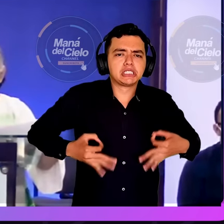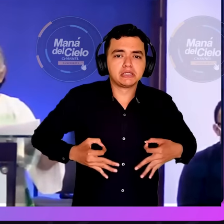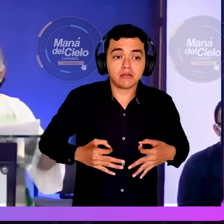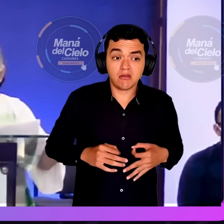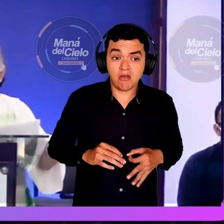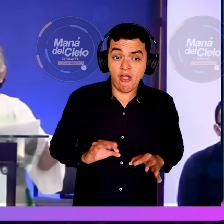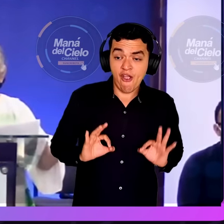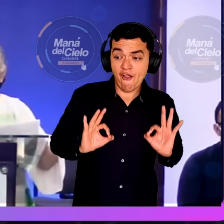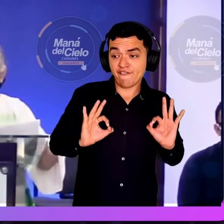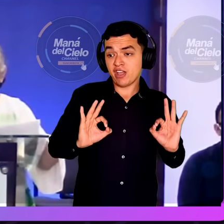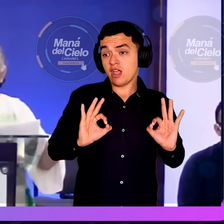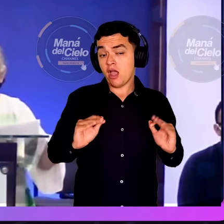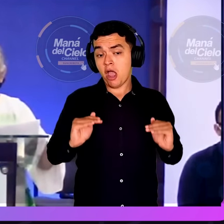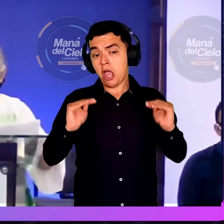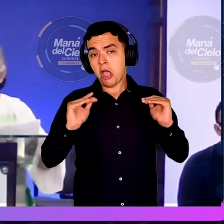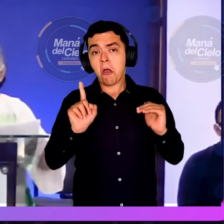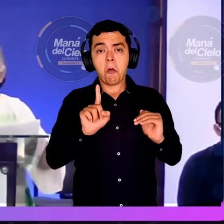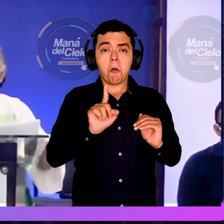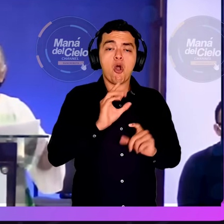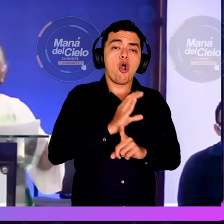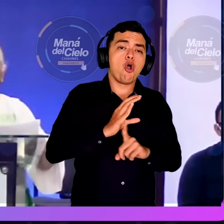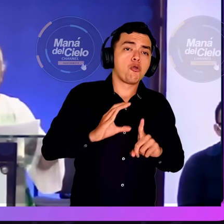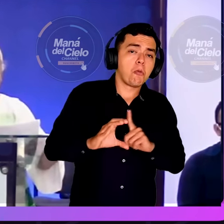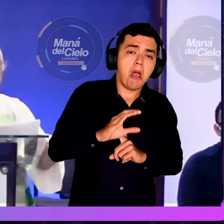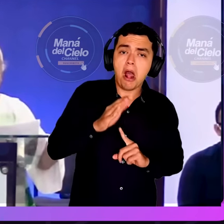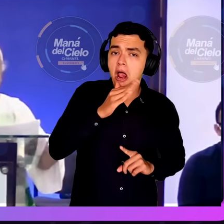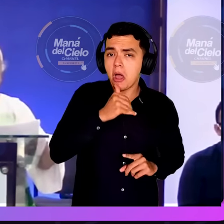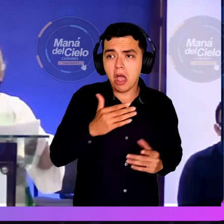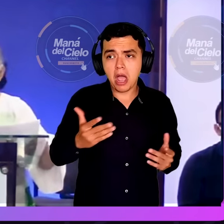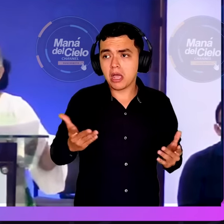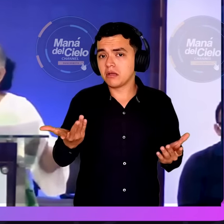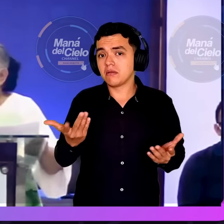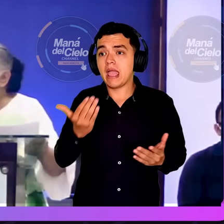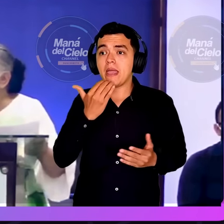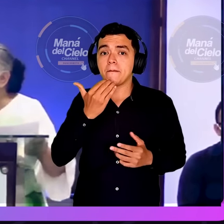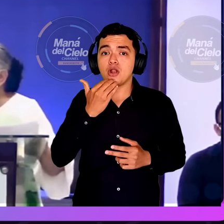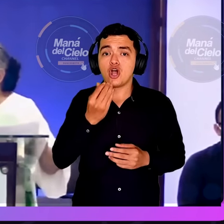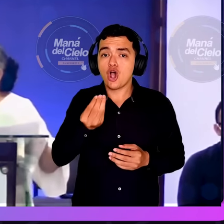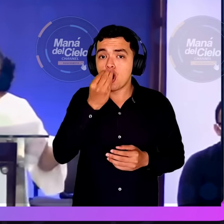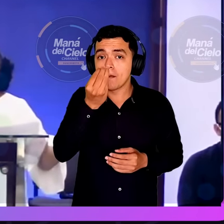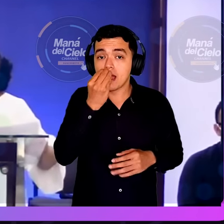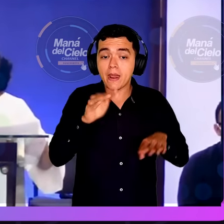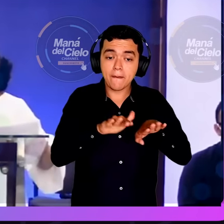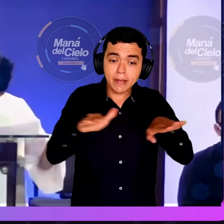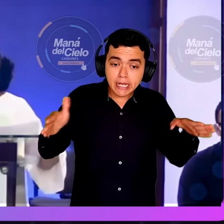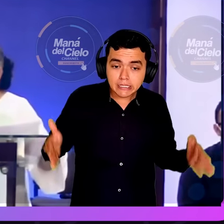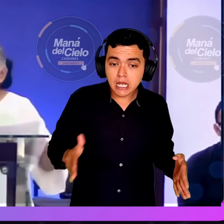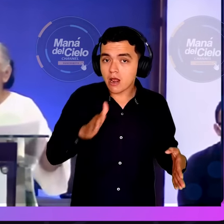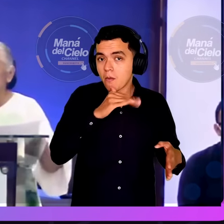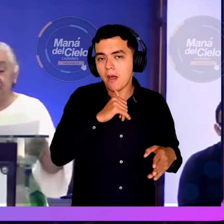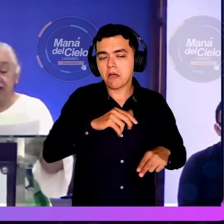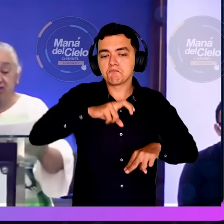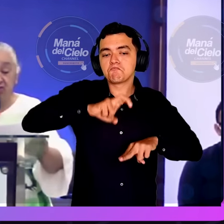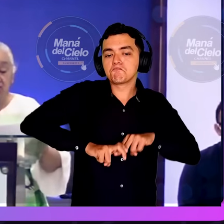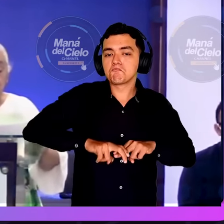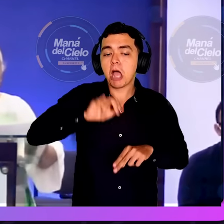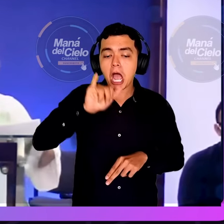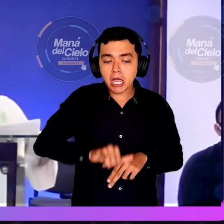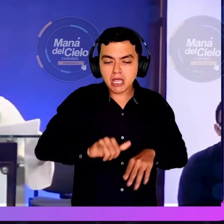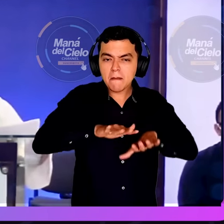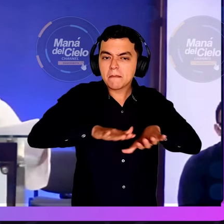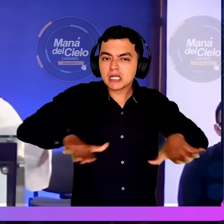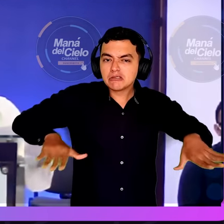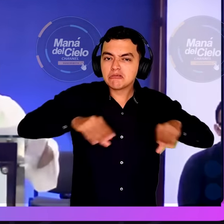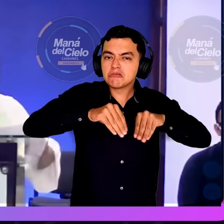Una campesina, sin cultura, tal vez enseñada a comer en el piso, tal vez viviendo con